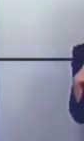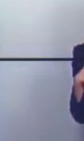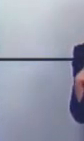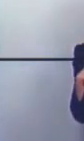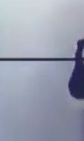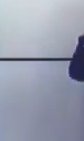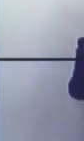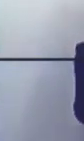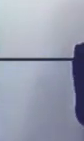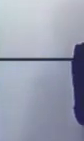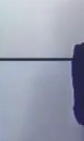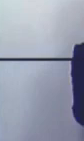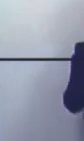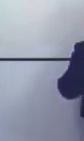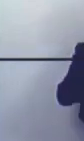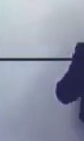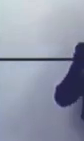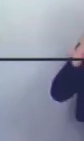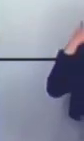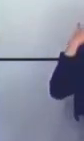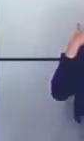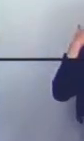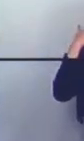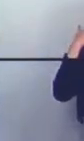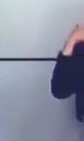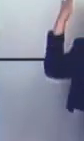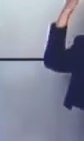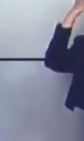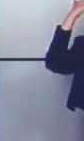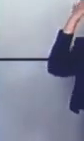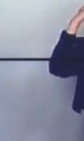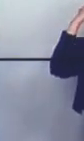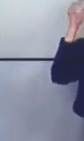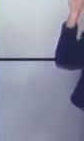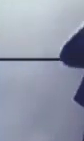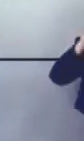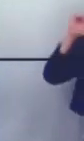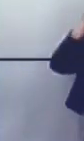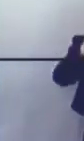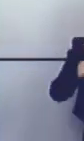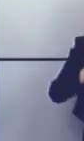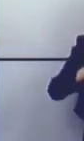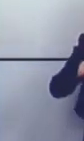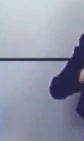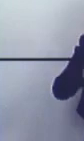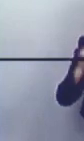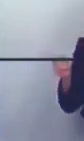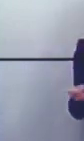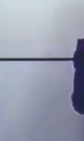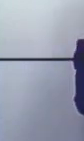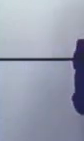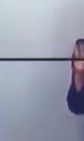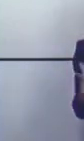Democracia ha dicho que no es un punto y seguido que es un punto y aparte y ha dicho que solo hay una manera de revertir la situación que estamos